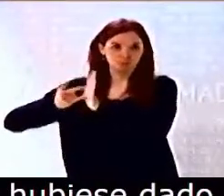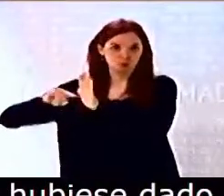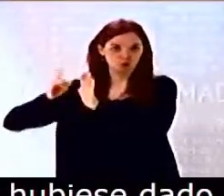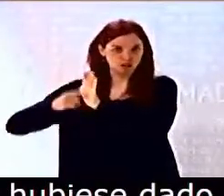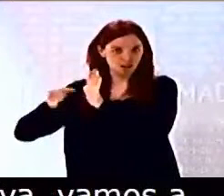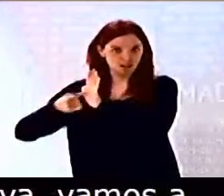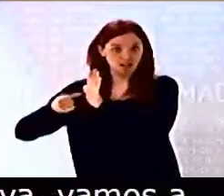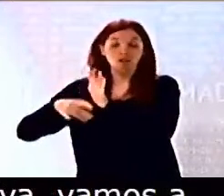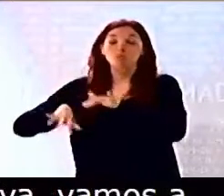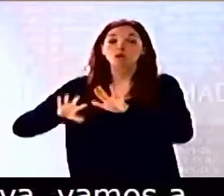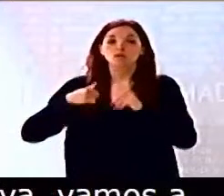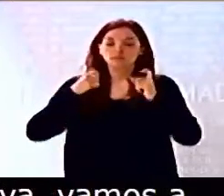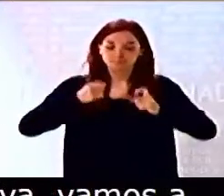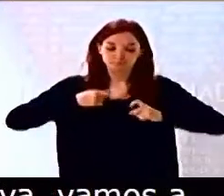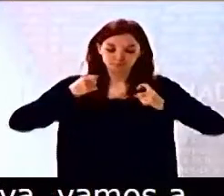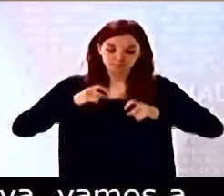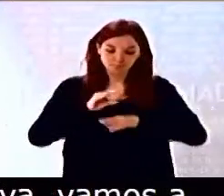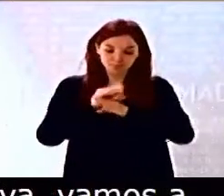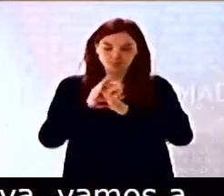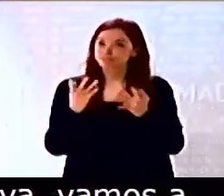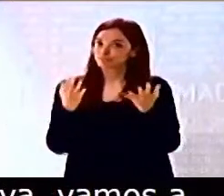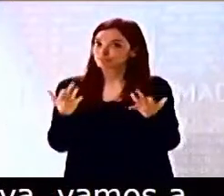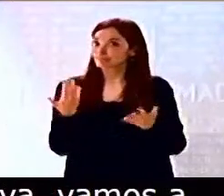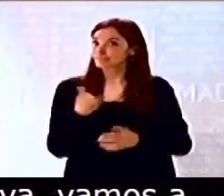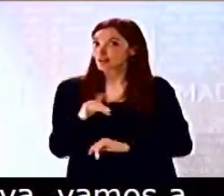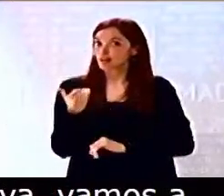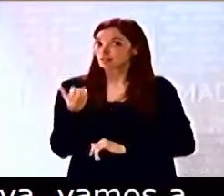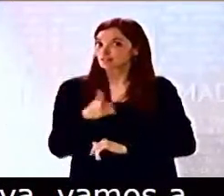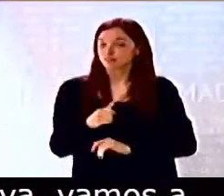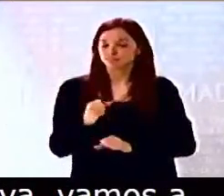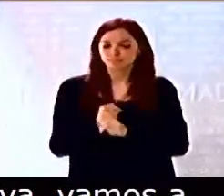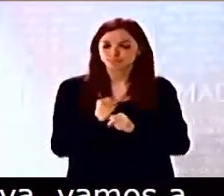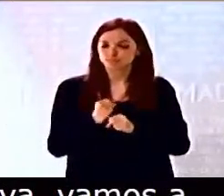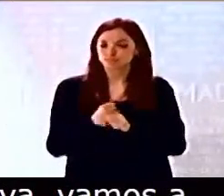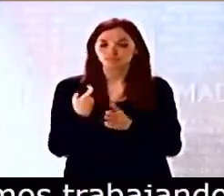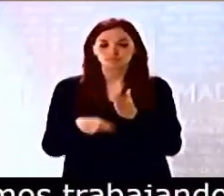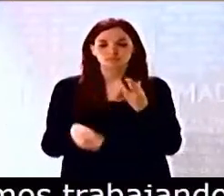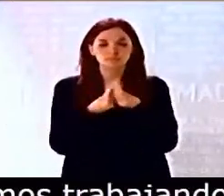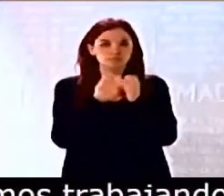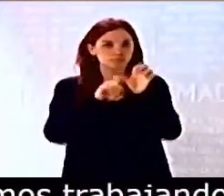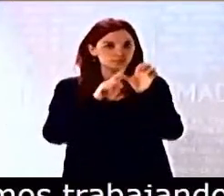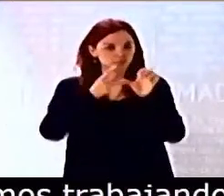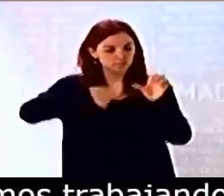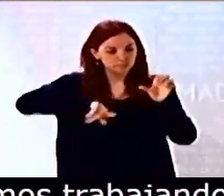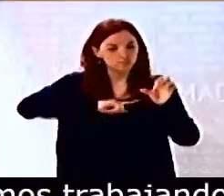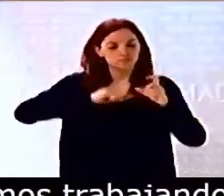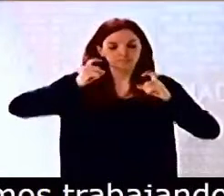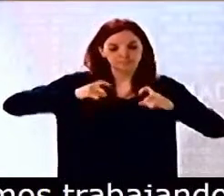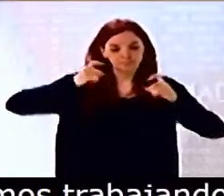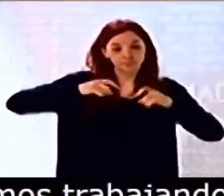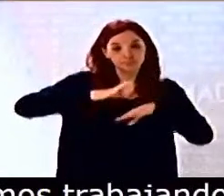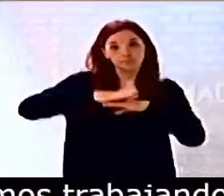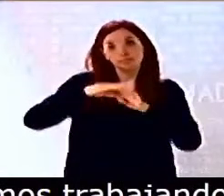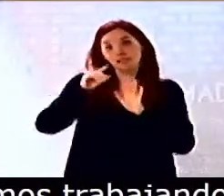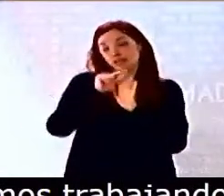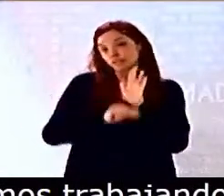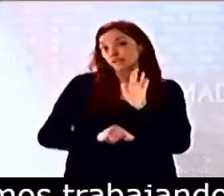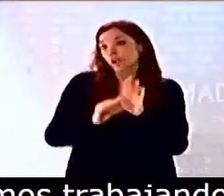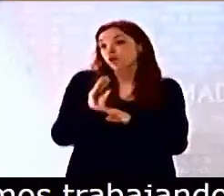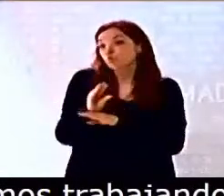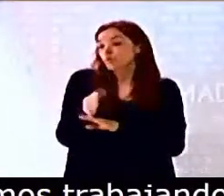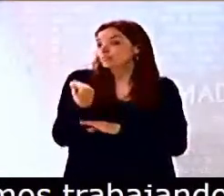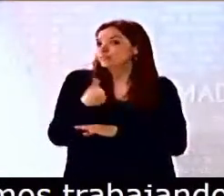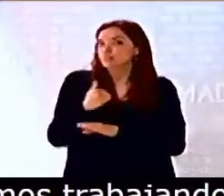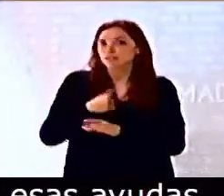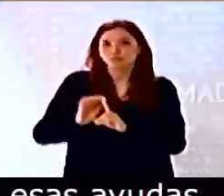esas ayudas lleguen cuanto antes. Y estamos trabajando intensamente desde la Junta de Extremadura para que esas ayudas lleguen cuanto antes, las